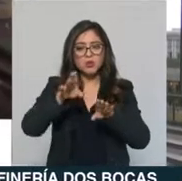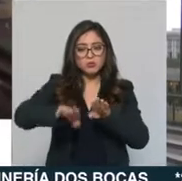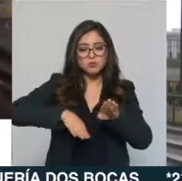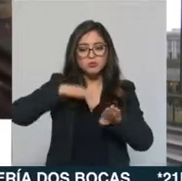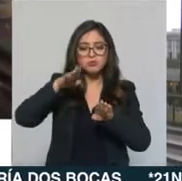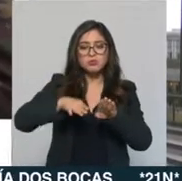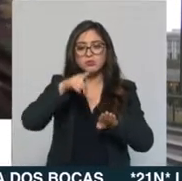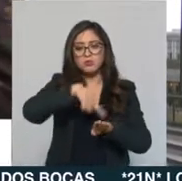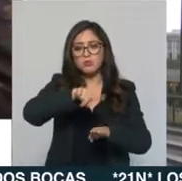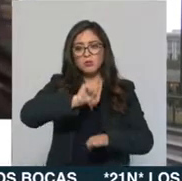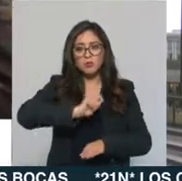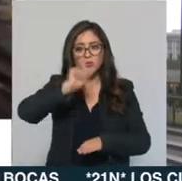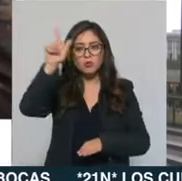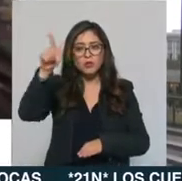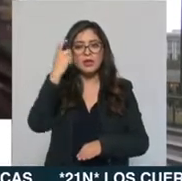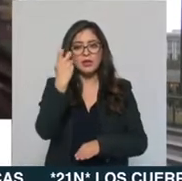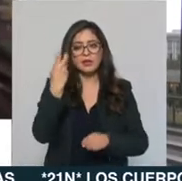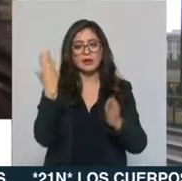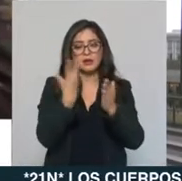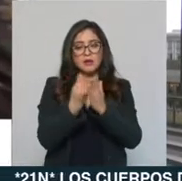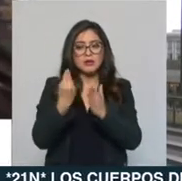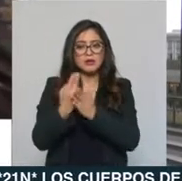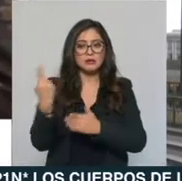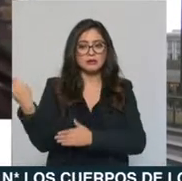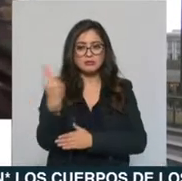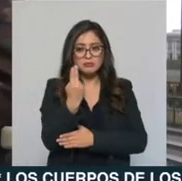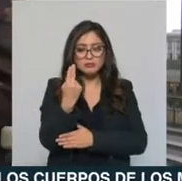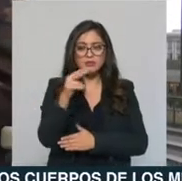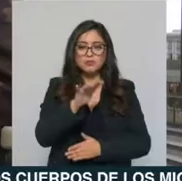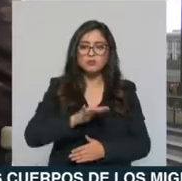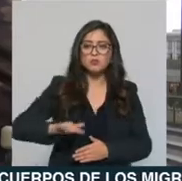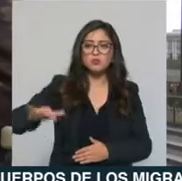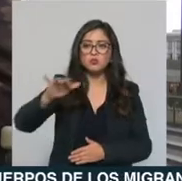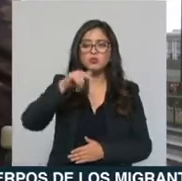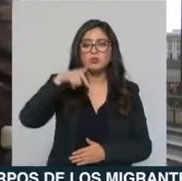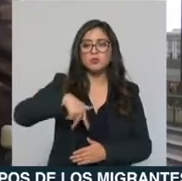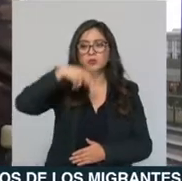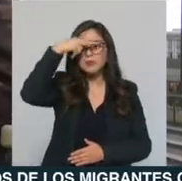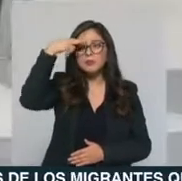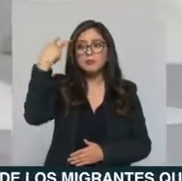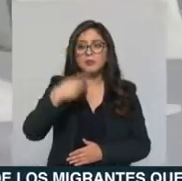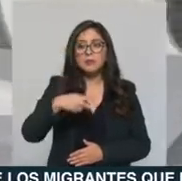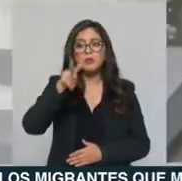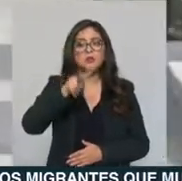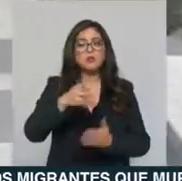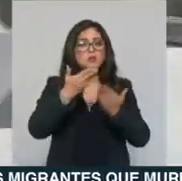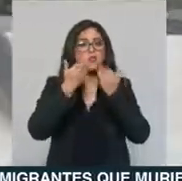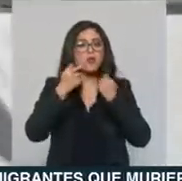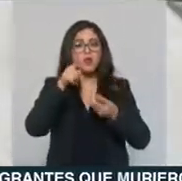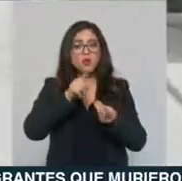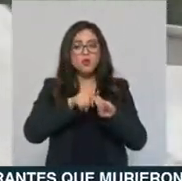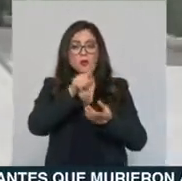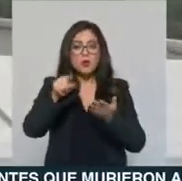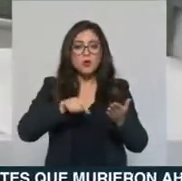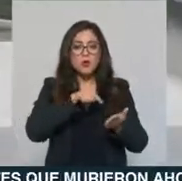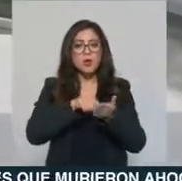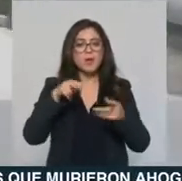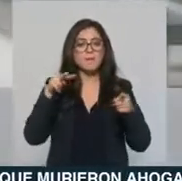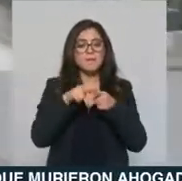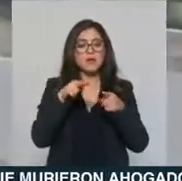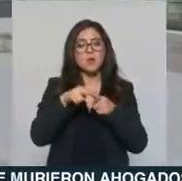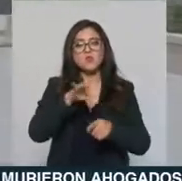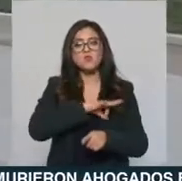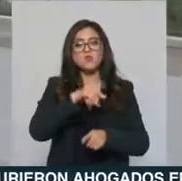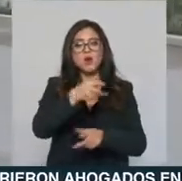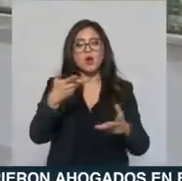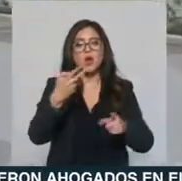profesional con los aditamentos que se requieren, ya que en todo el país, en México en general, no hay un parque en específico como